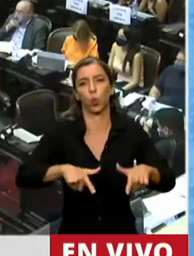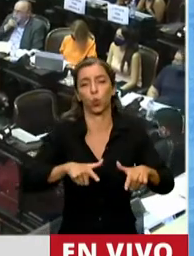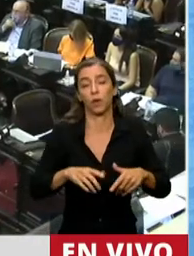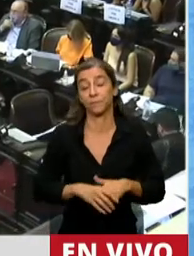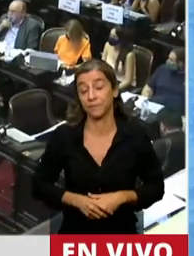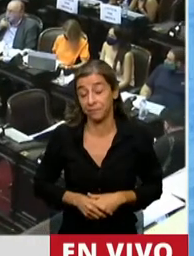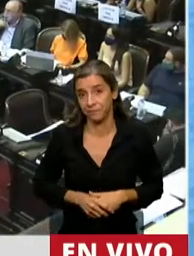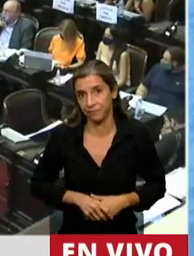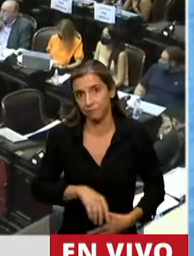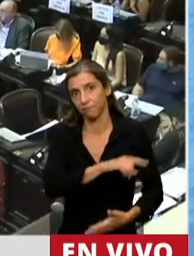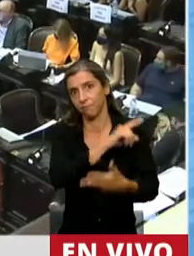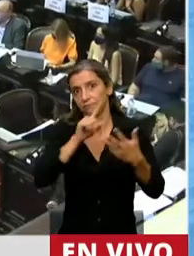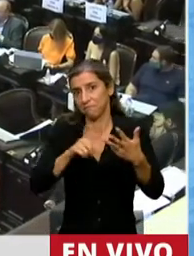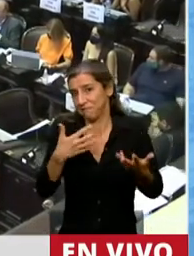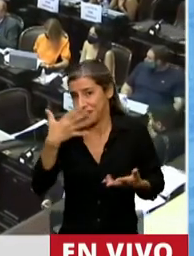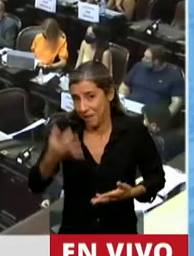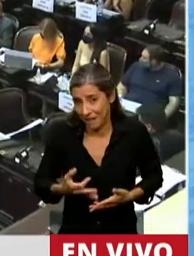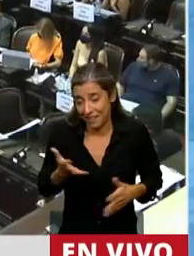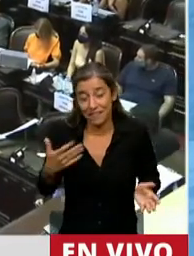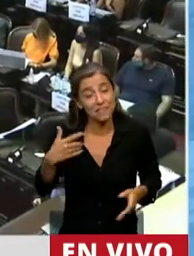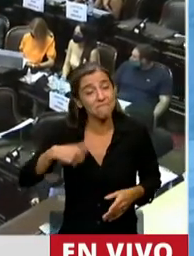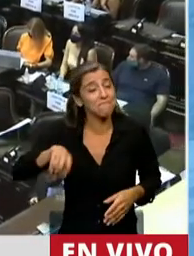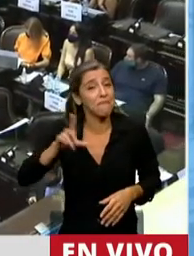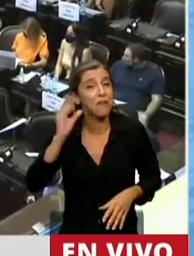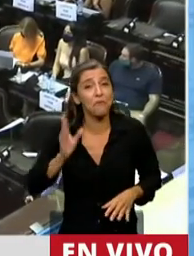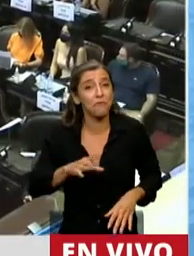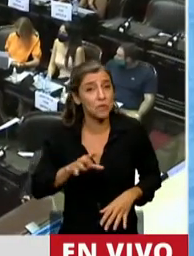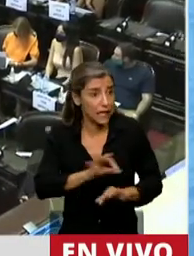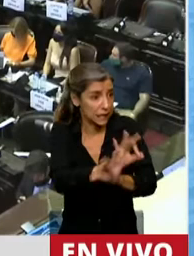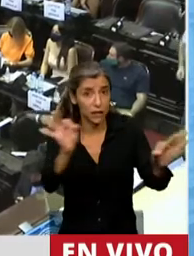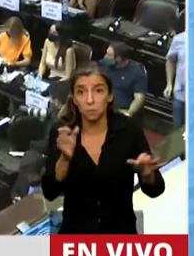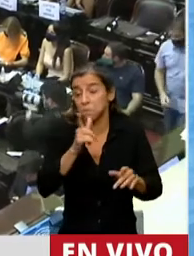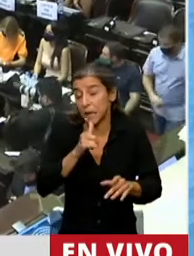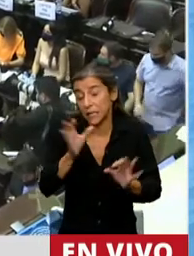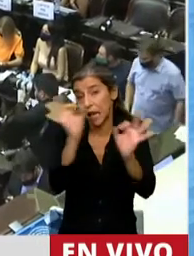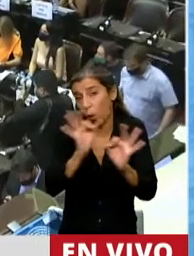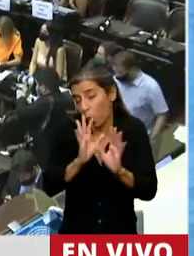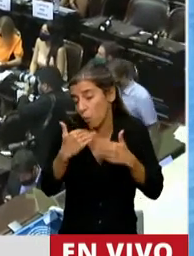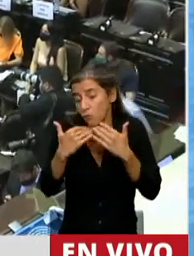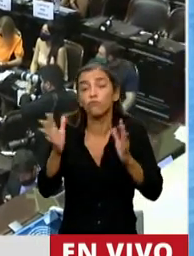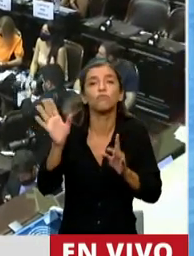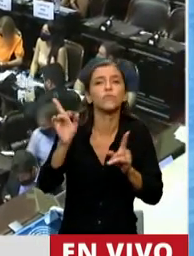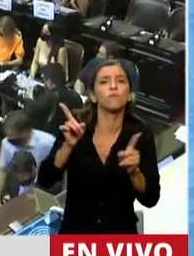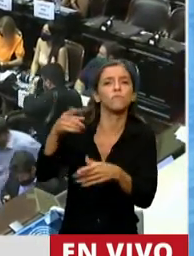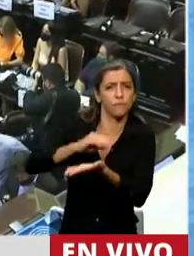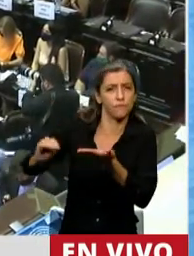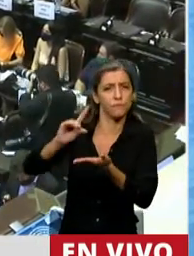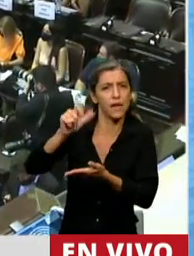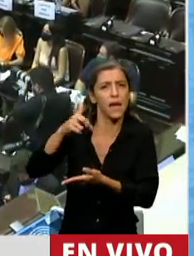Ahora, la realidad es que no escuché a nadie, salvo honrosas excepciones, el diputado Laspina y un par